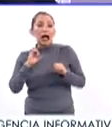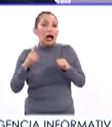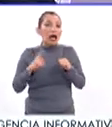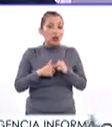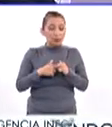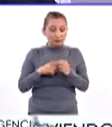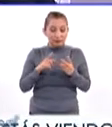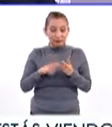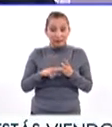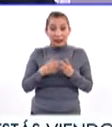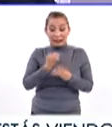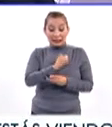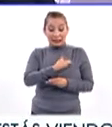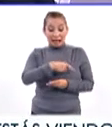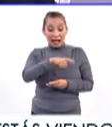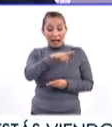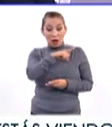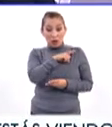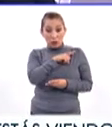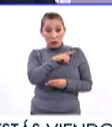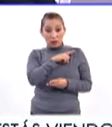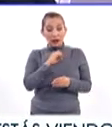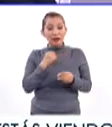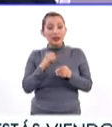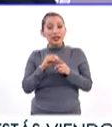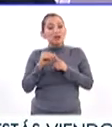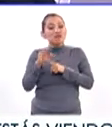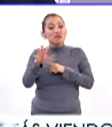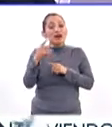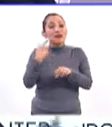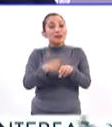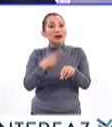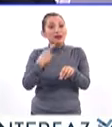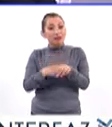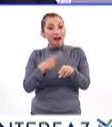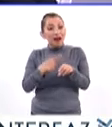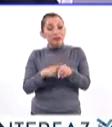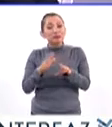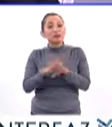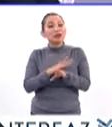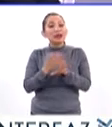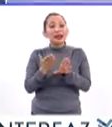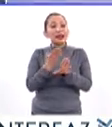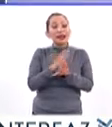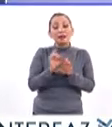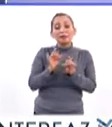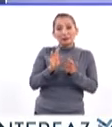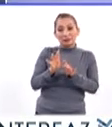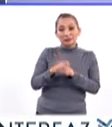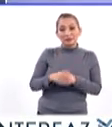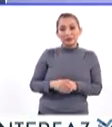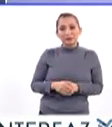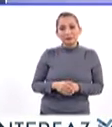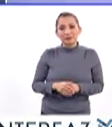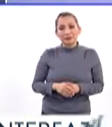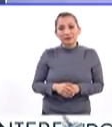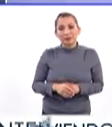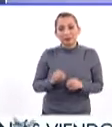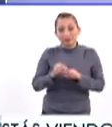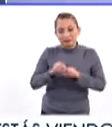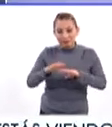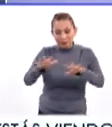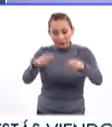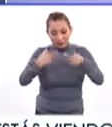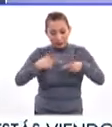El impacto de la salud, el impacto de las enfermedades es sobre todo por las consecuencias que tiene con ello. Tiene el